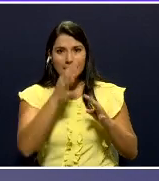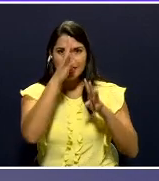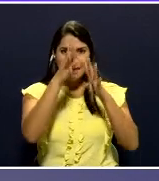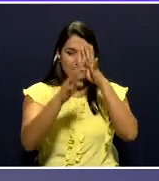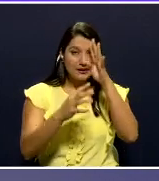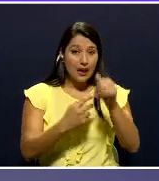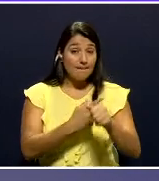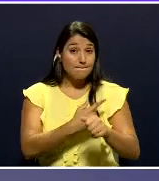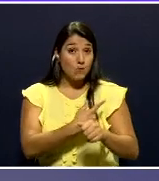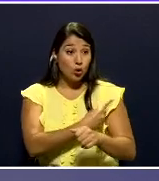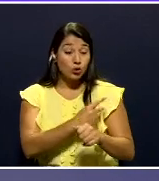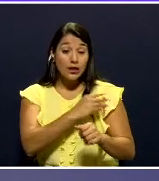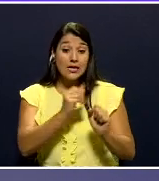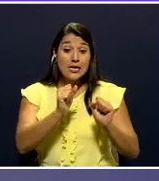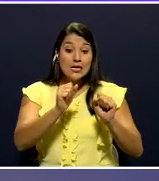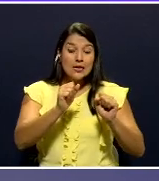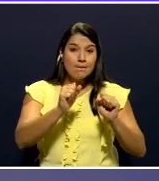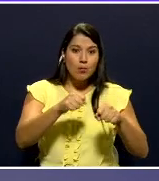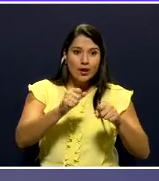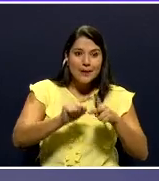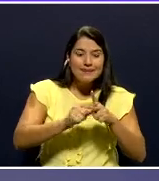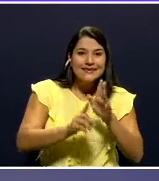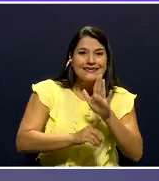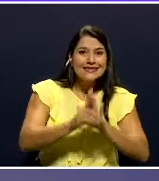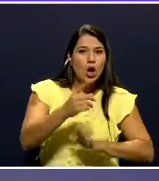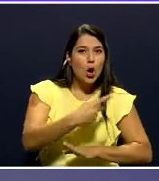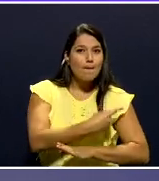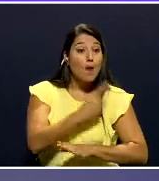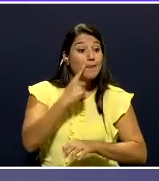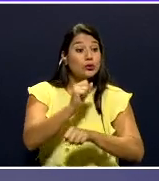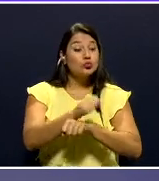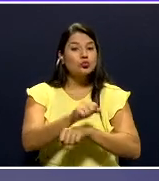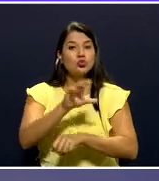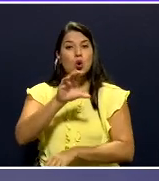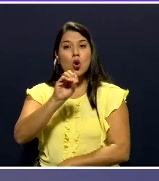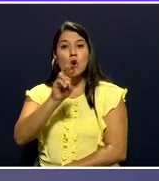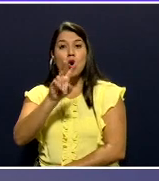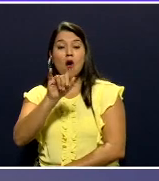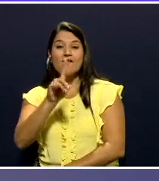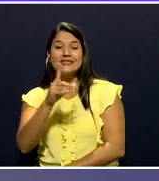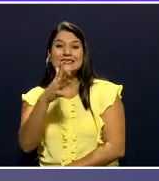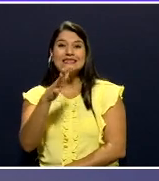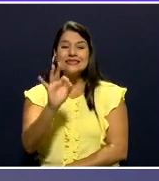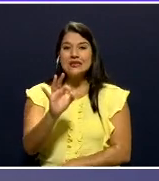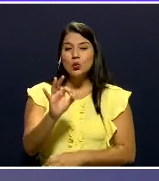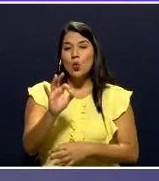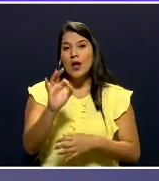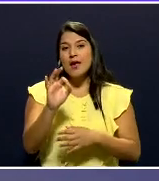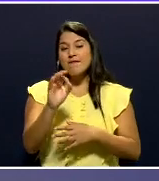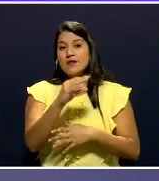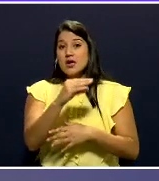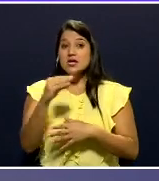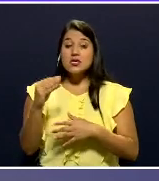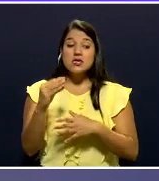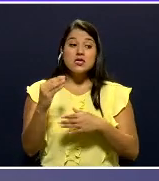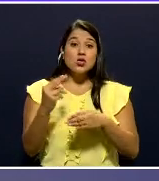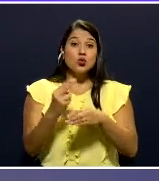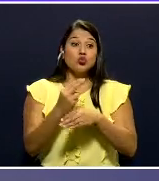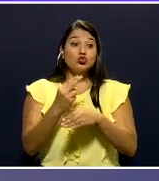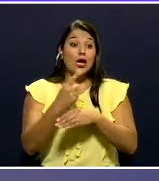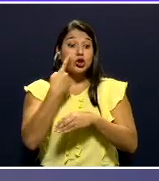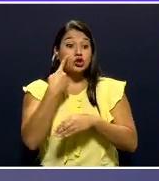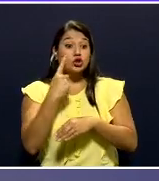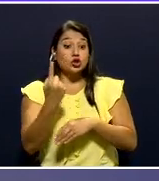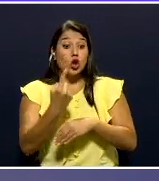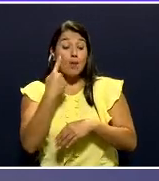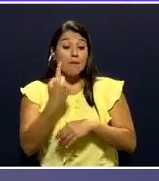los posibles desarrollos de vacunas para el COVID-19 y privatizarlo o usarlo solo para la población de un